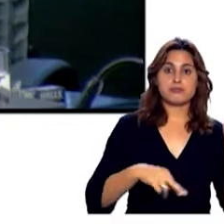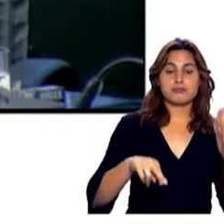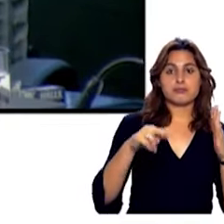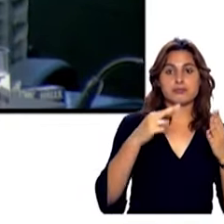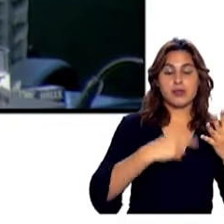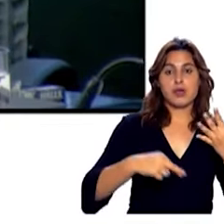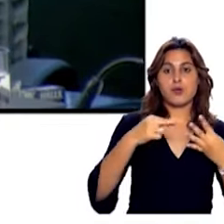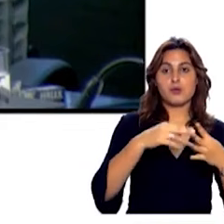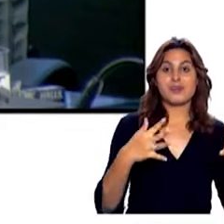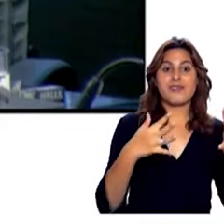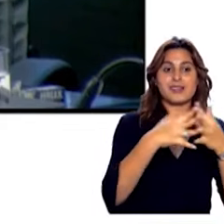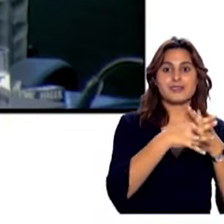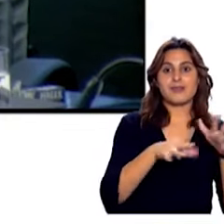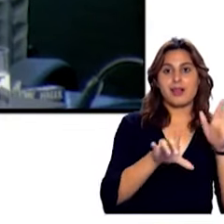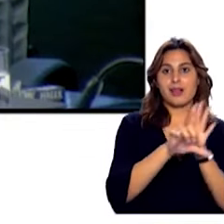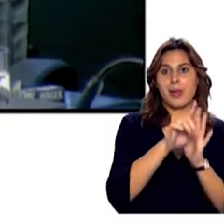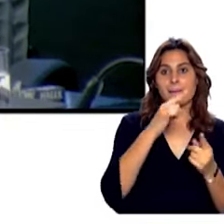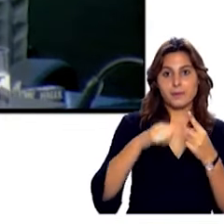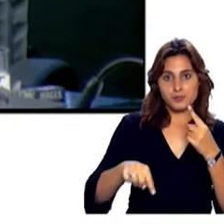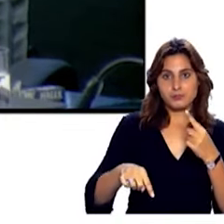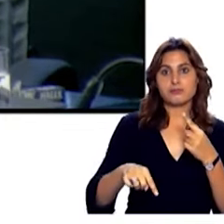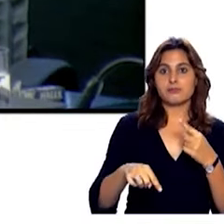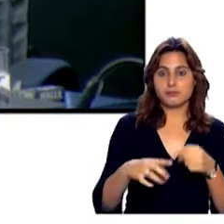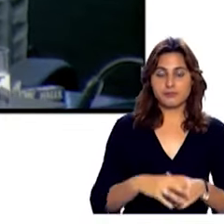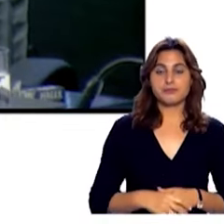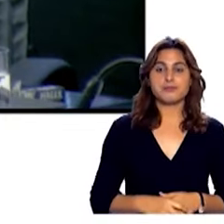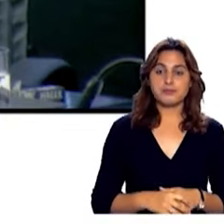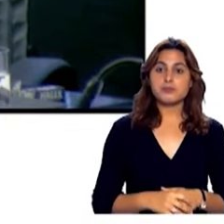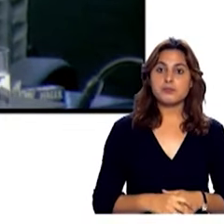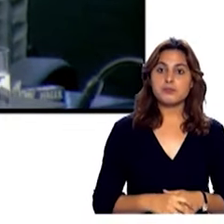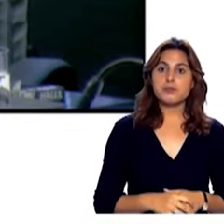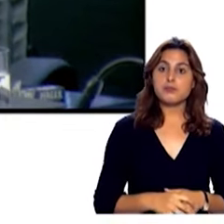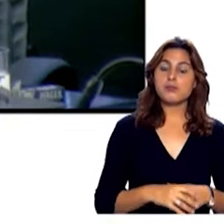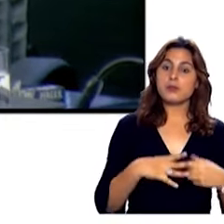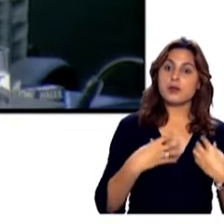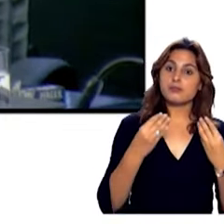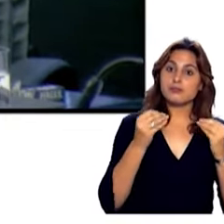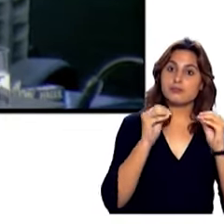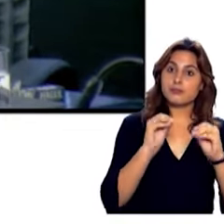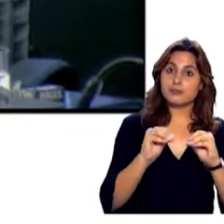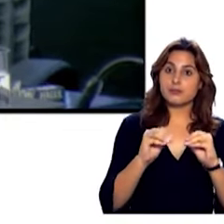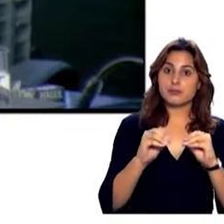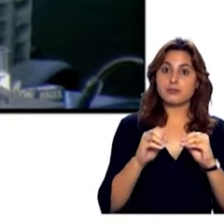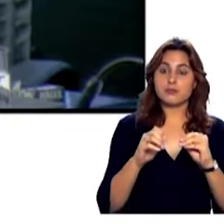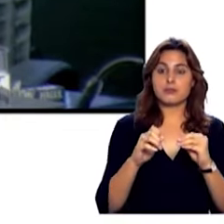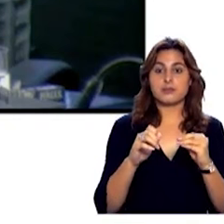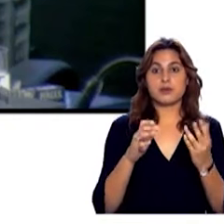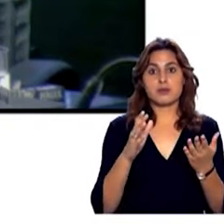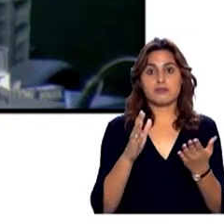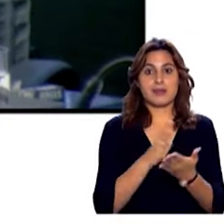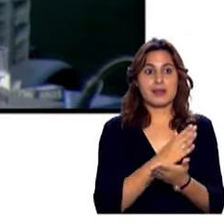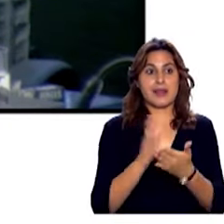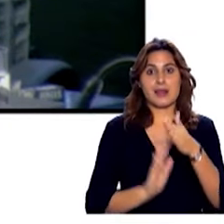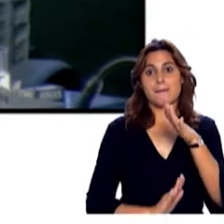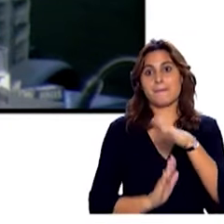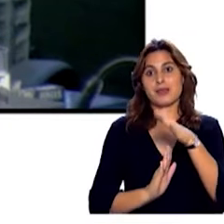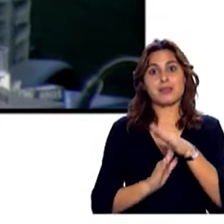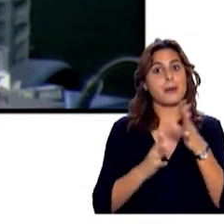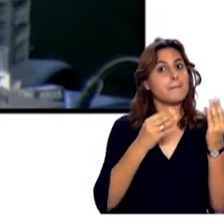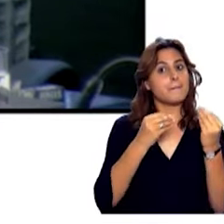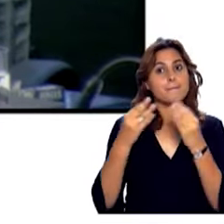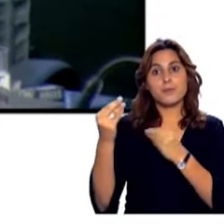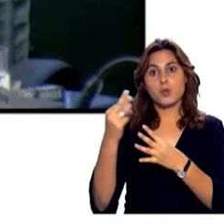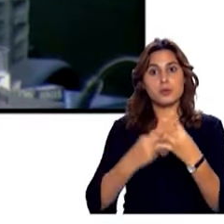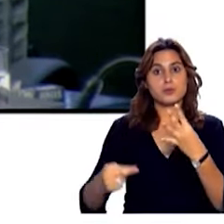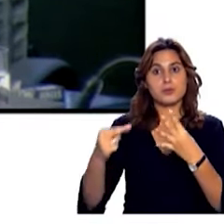probatorias esa es la razón fundamental por la que se admite in admiten muchísimos recursos dic recurrimos